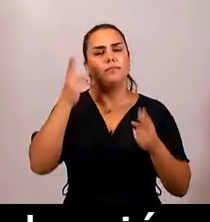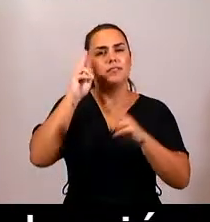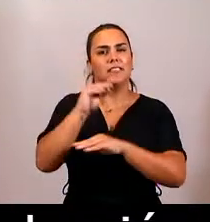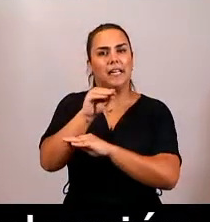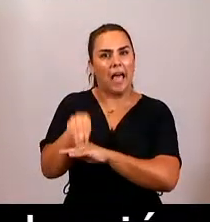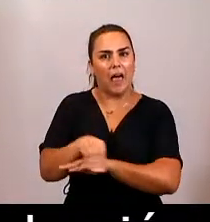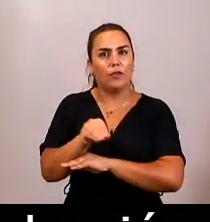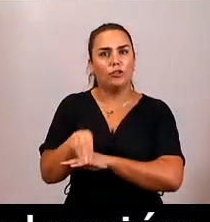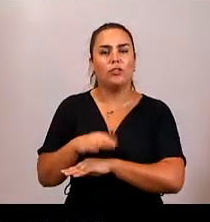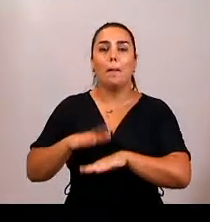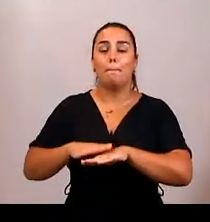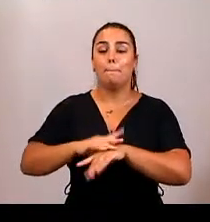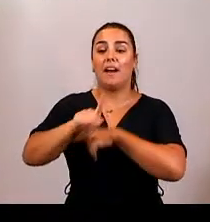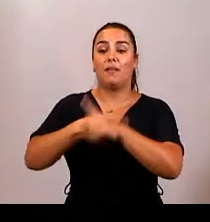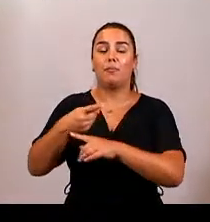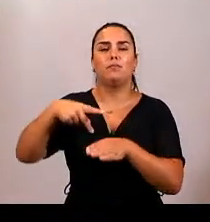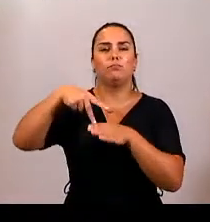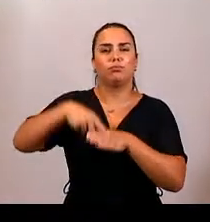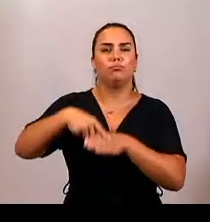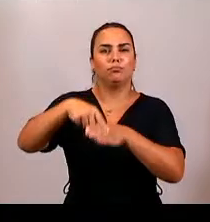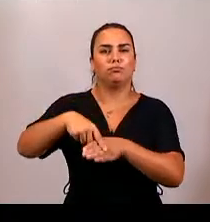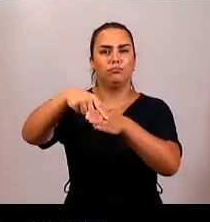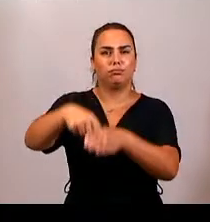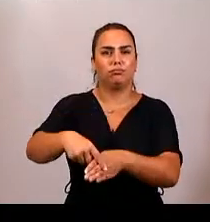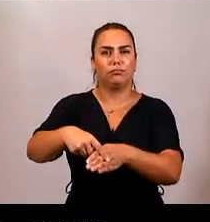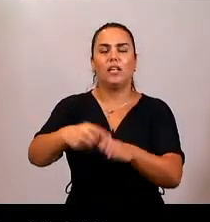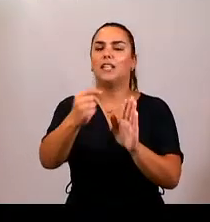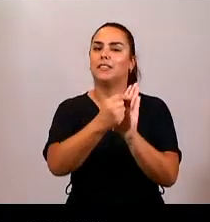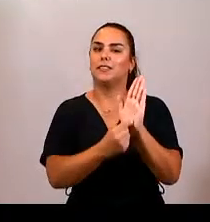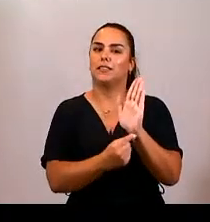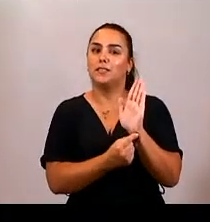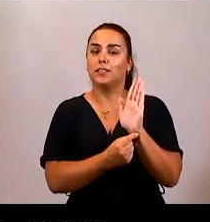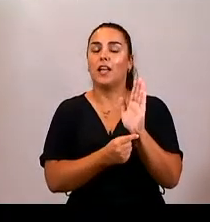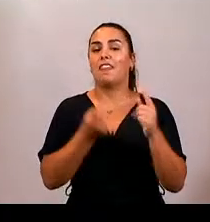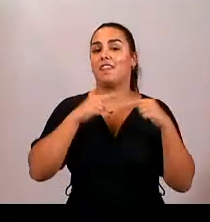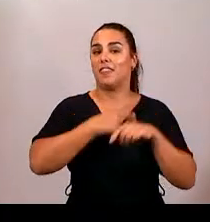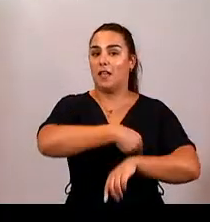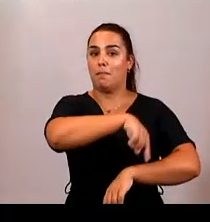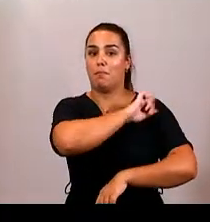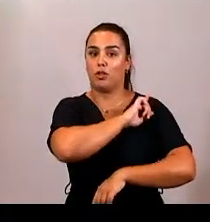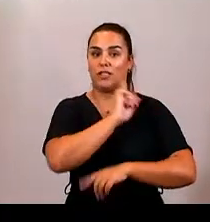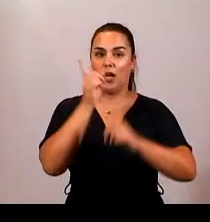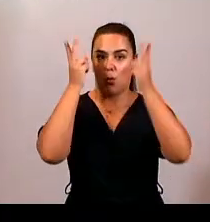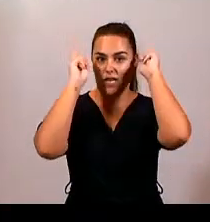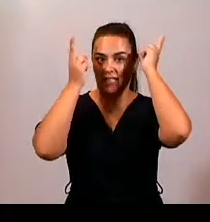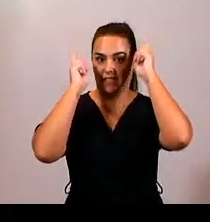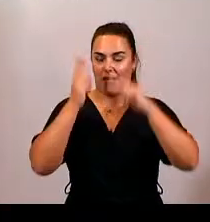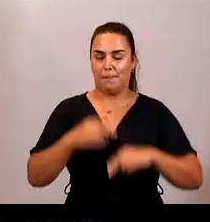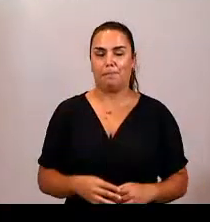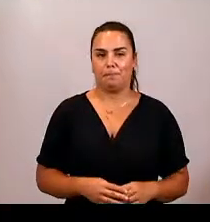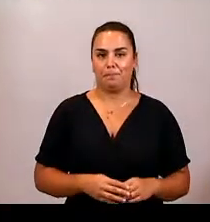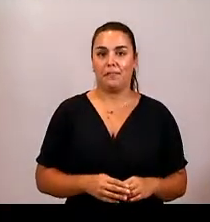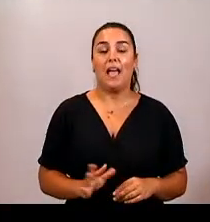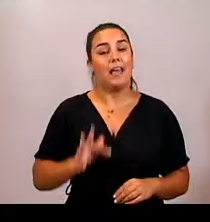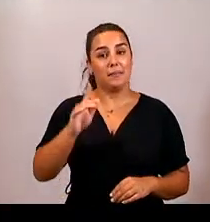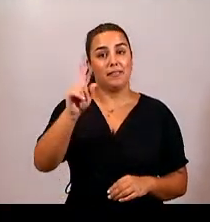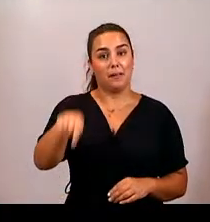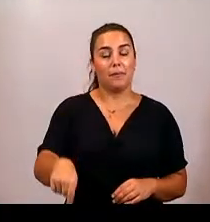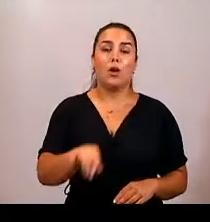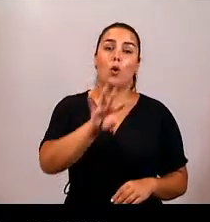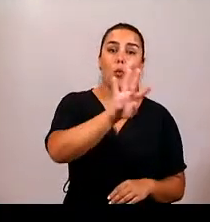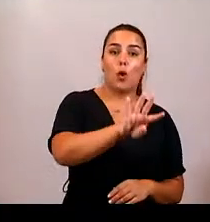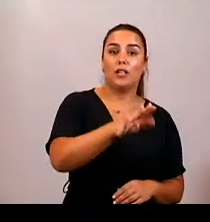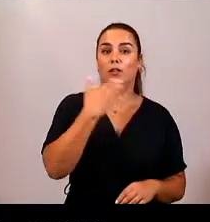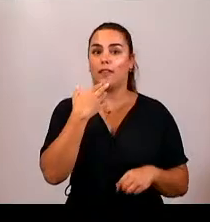criados para ser montados en las distintas disciplinas del deporte ecuestre. Además, deben tener entre 4 y